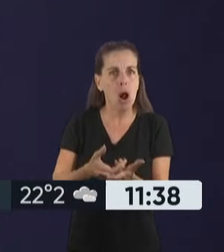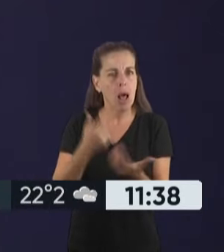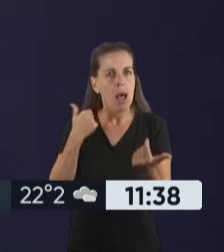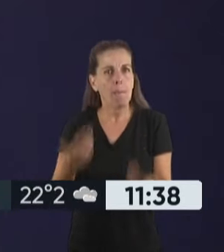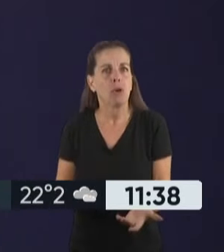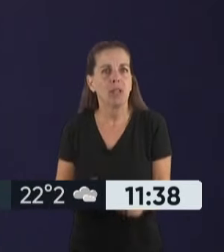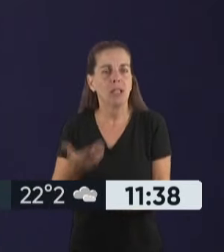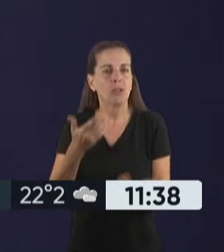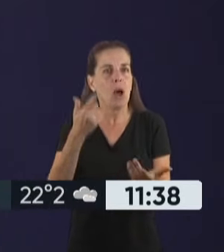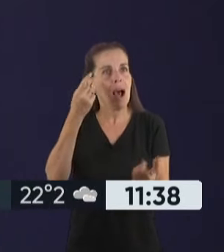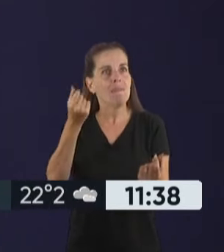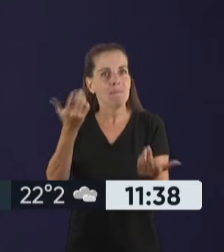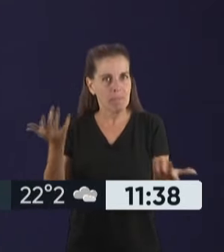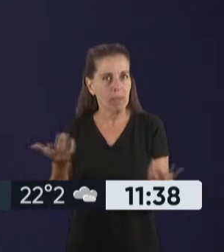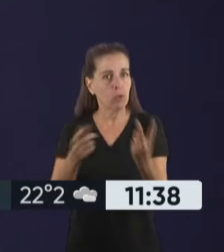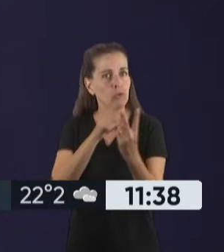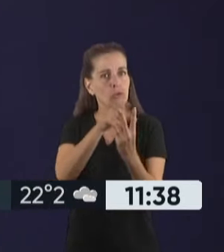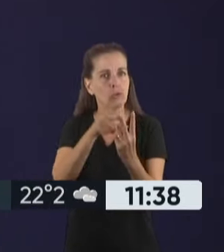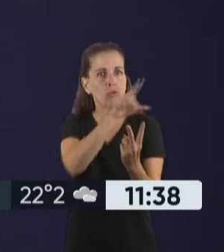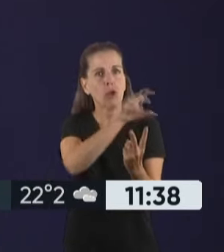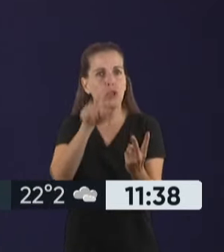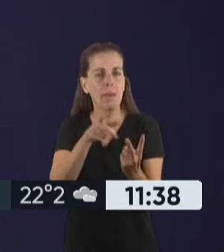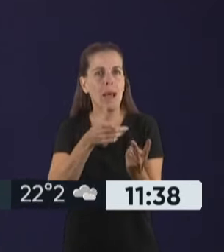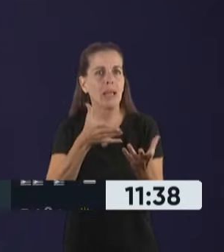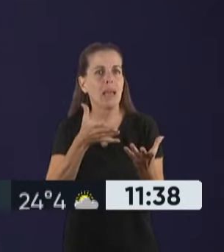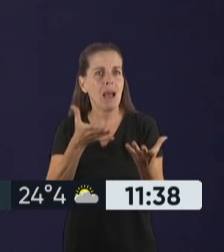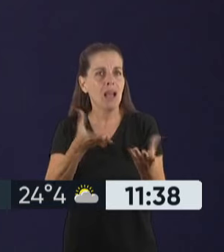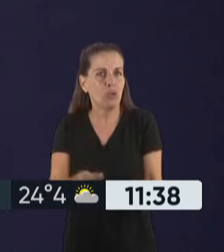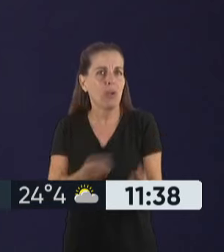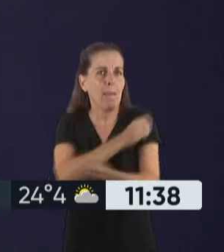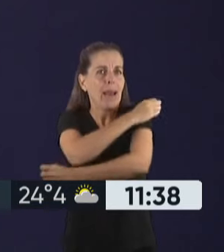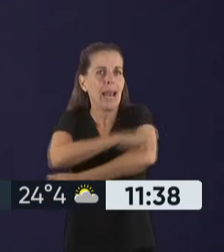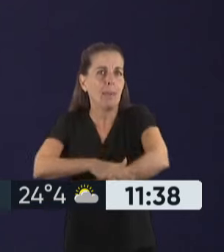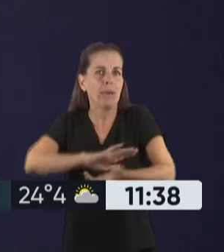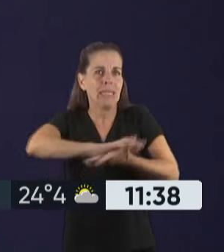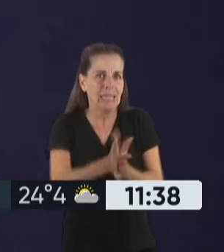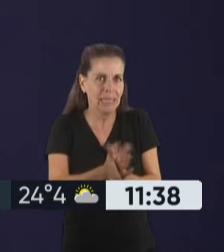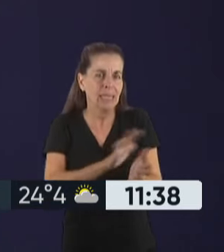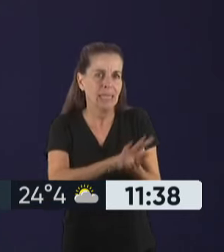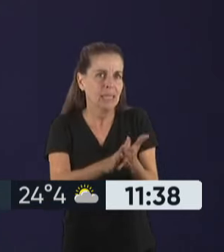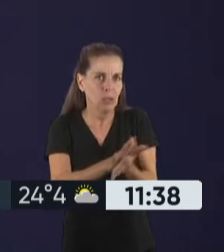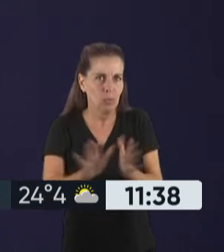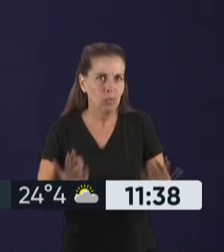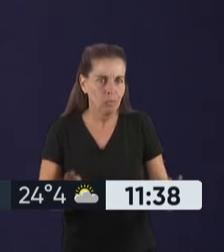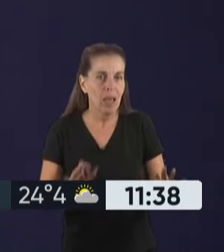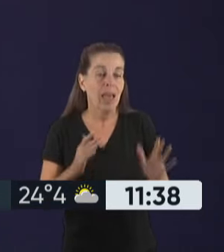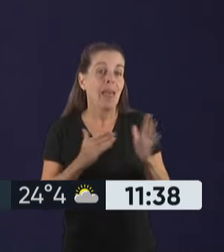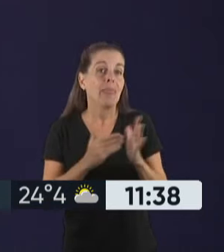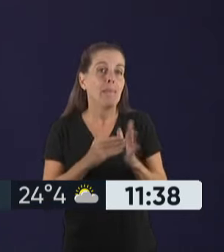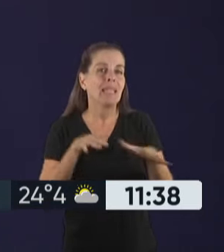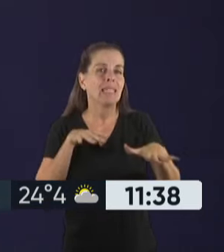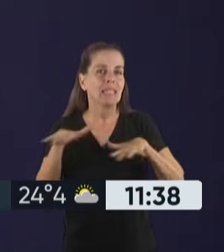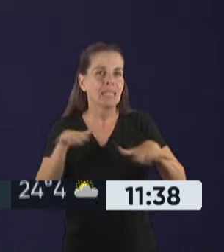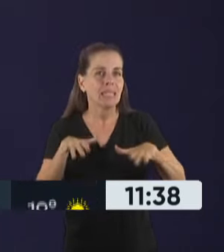esas son básicamente las dos cuestiones que hacen al a la eliminación de la pobreza Y por supuesto tiene que estar en un contexto